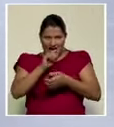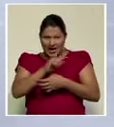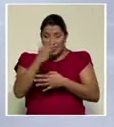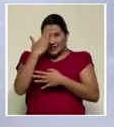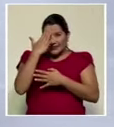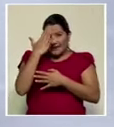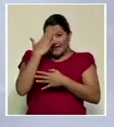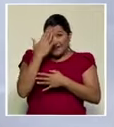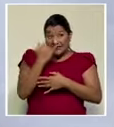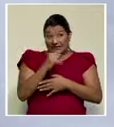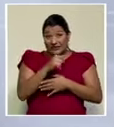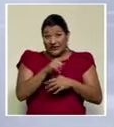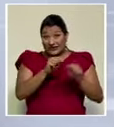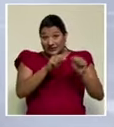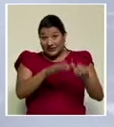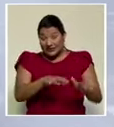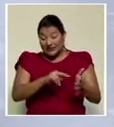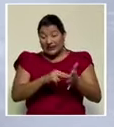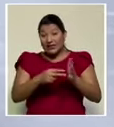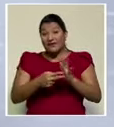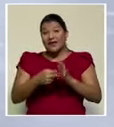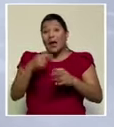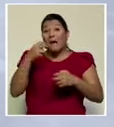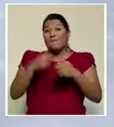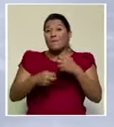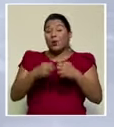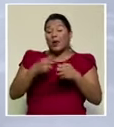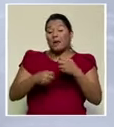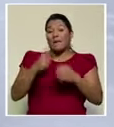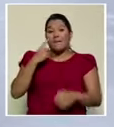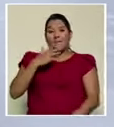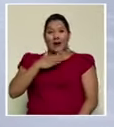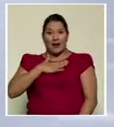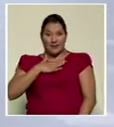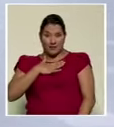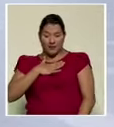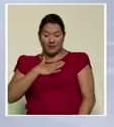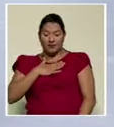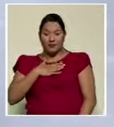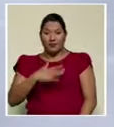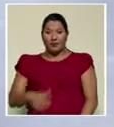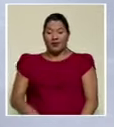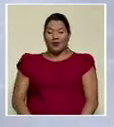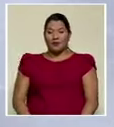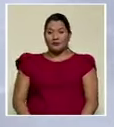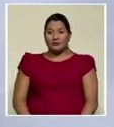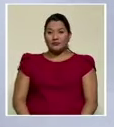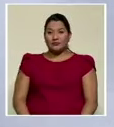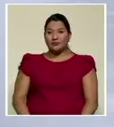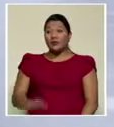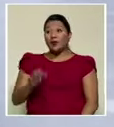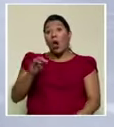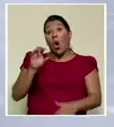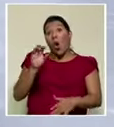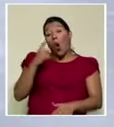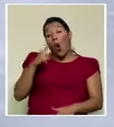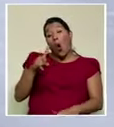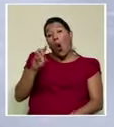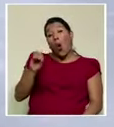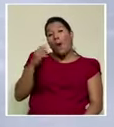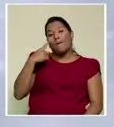problema que una no aceptación a esas alturas me habría generado, nos habría generado como partido.